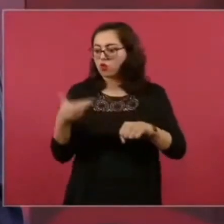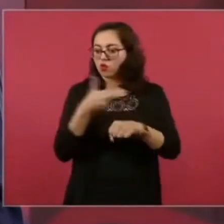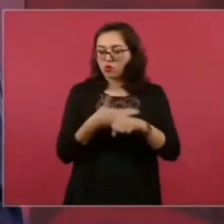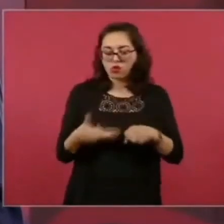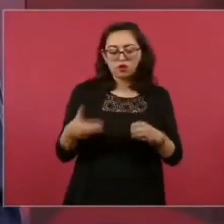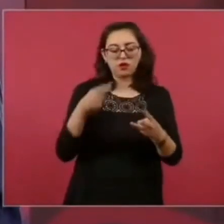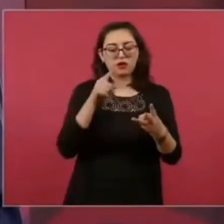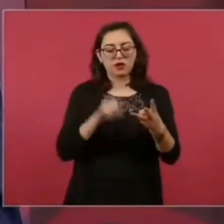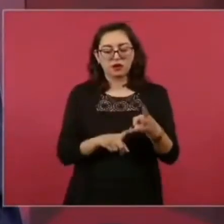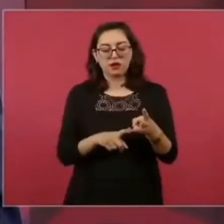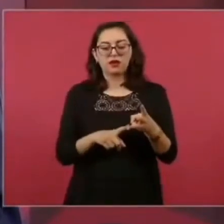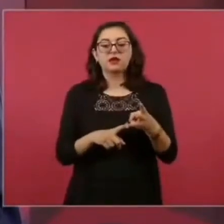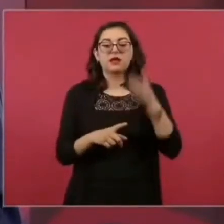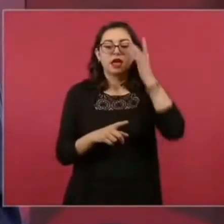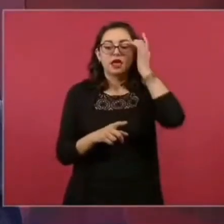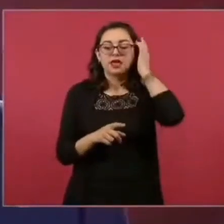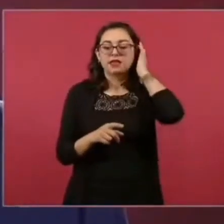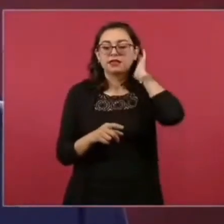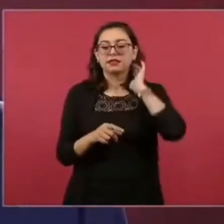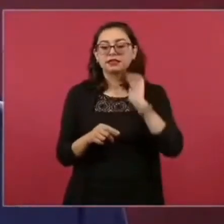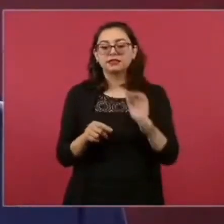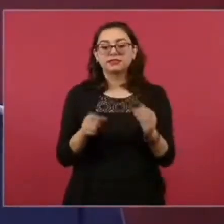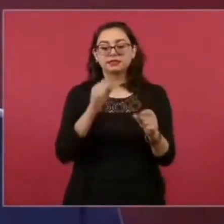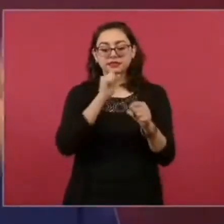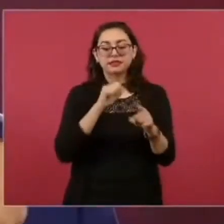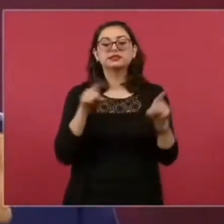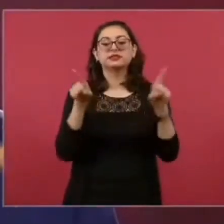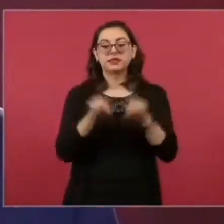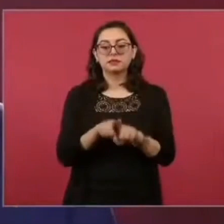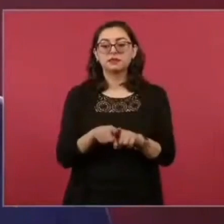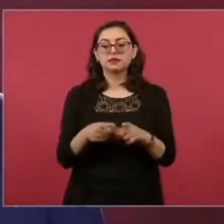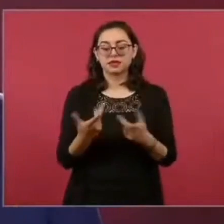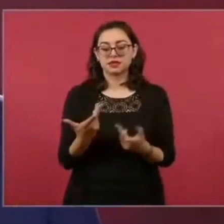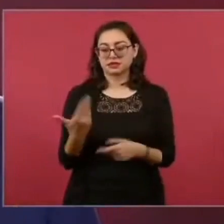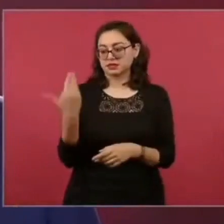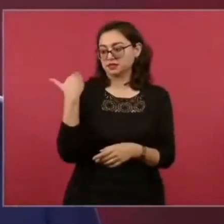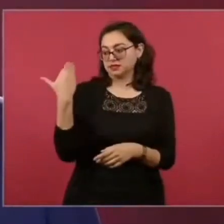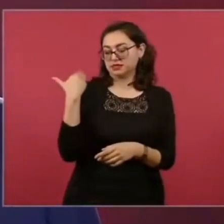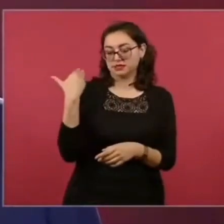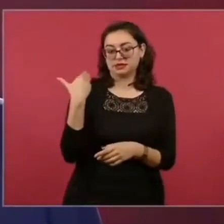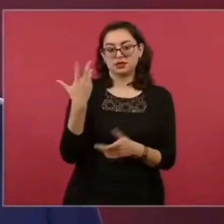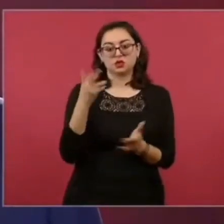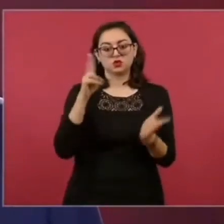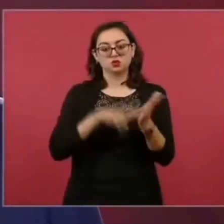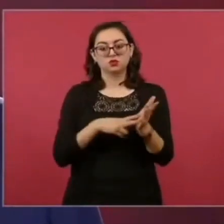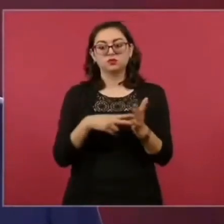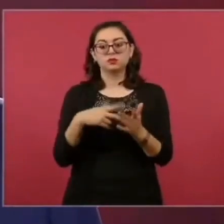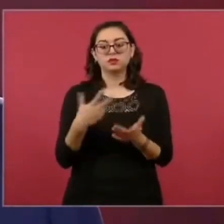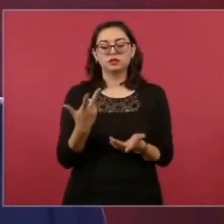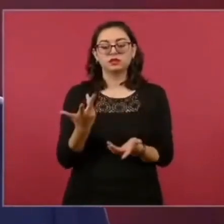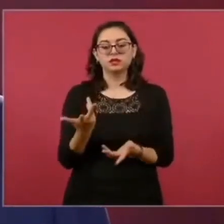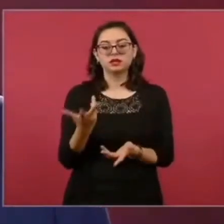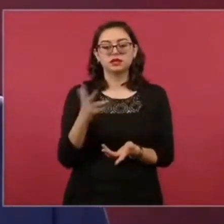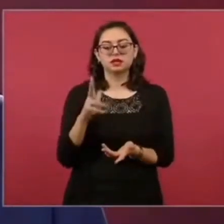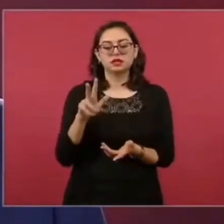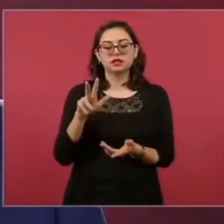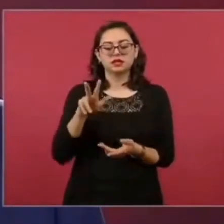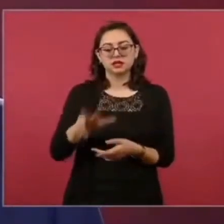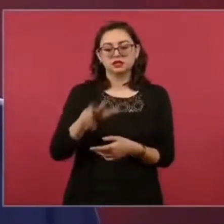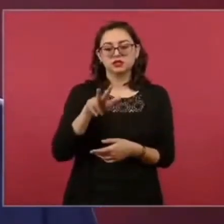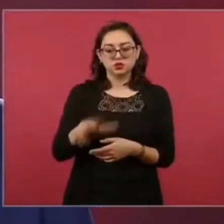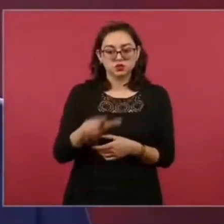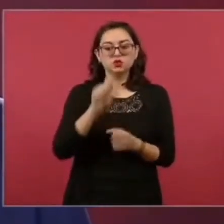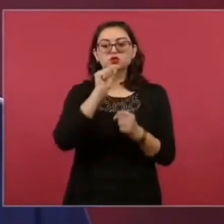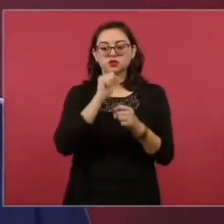Y luego también se agruparon en la pasada elección presidencial para